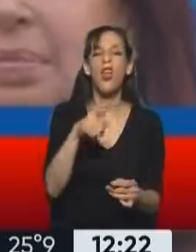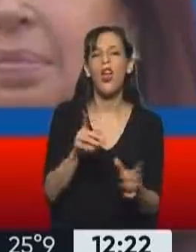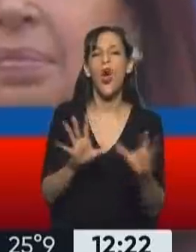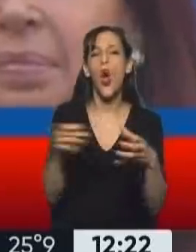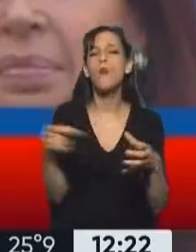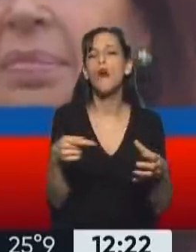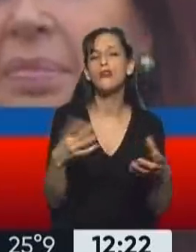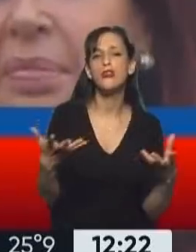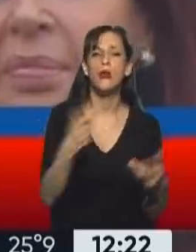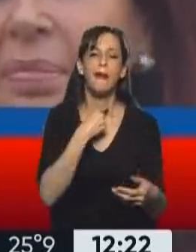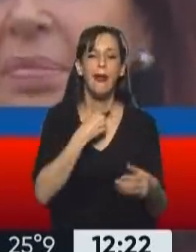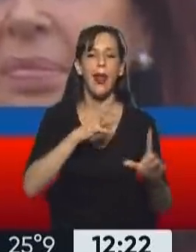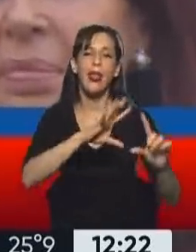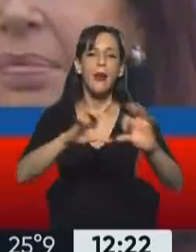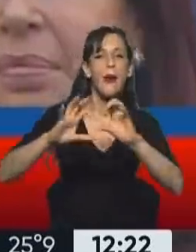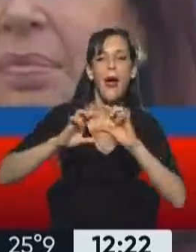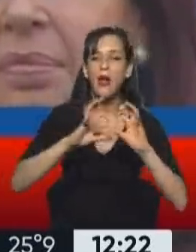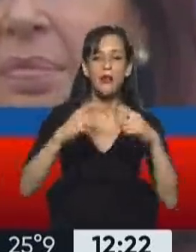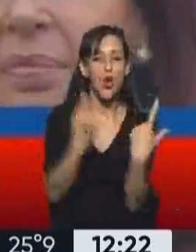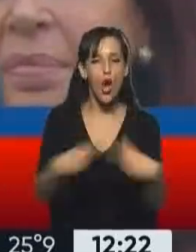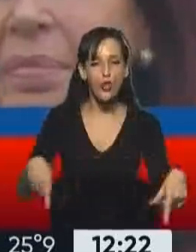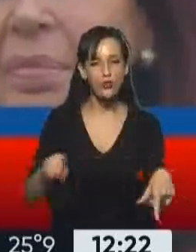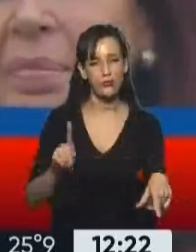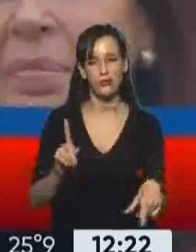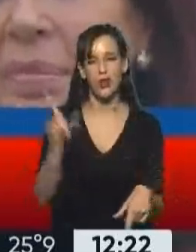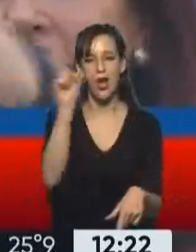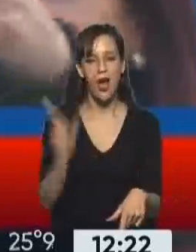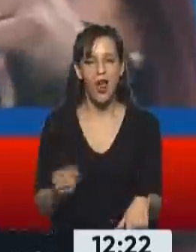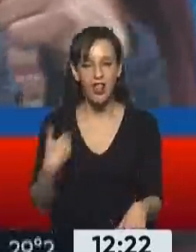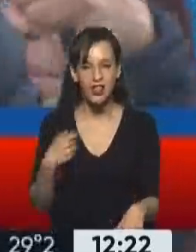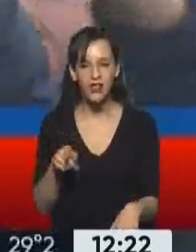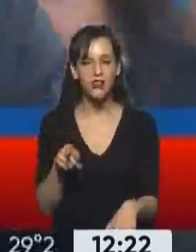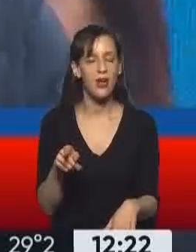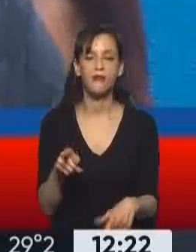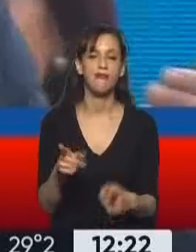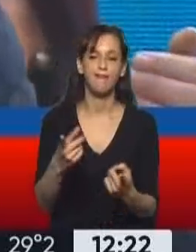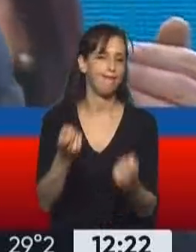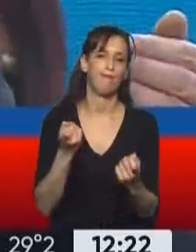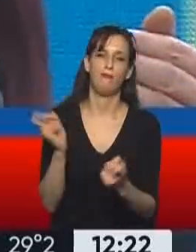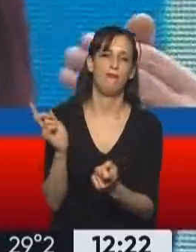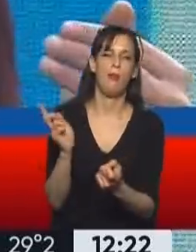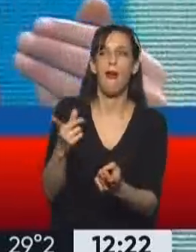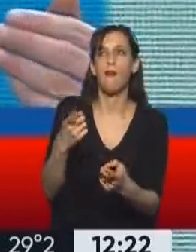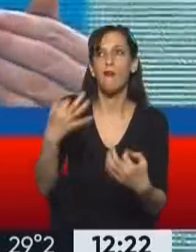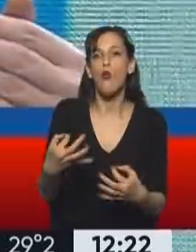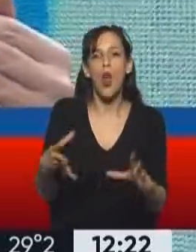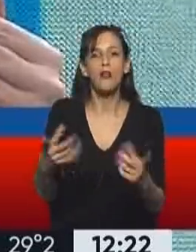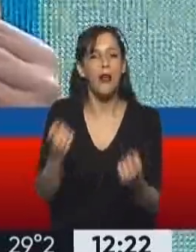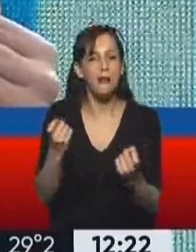de los anhelos y sueños que argentinas y argentinos tienen para el futuro después de este doloroso presente.